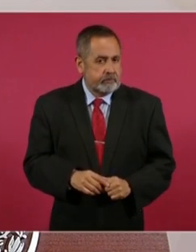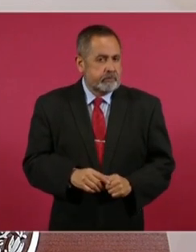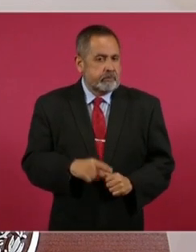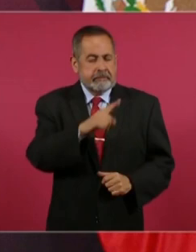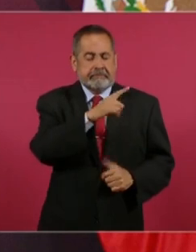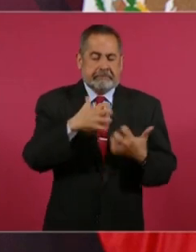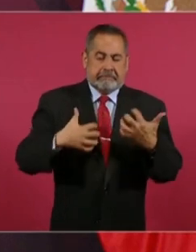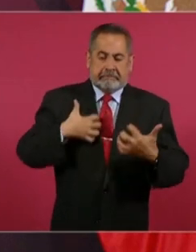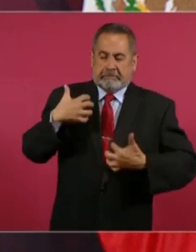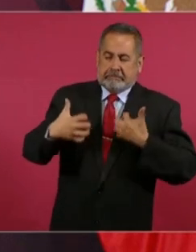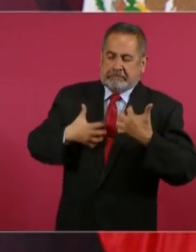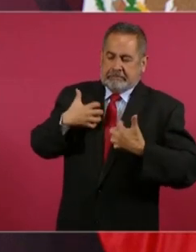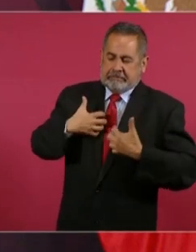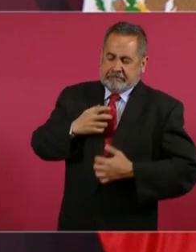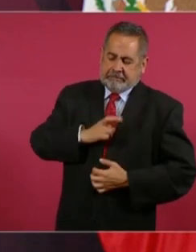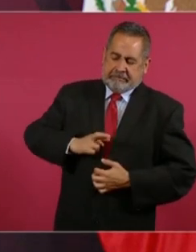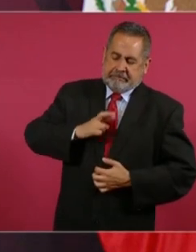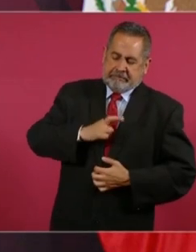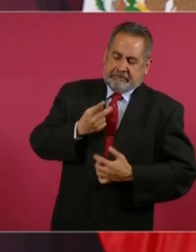verde de coraje.